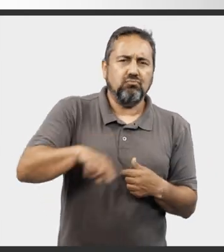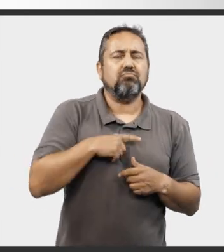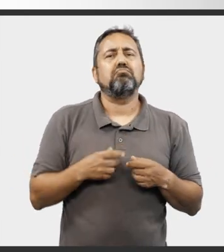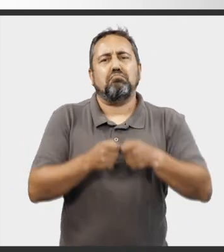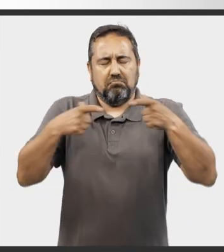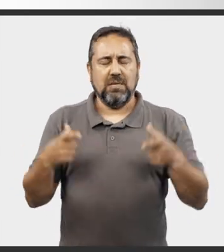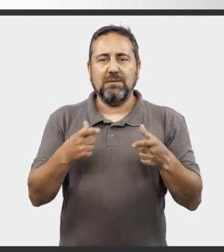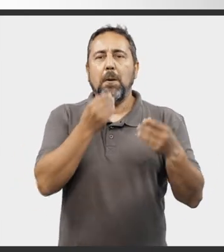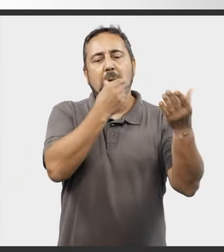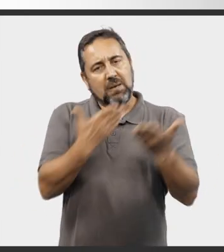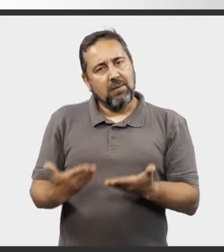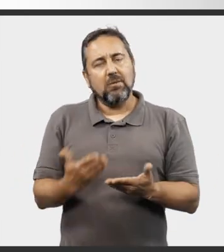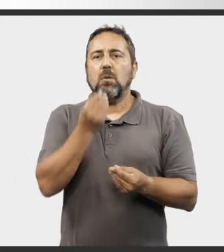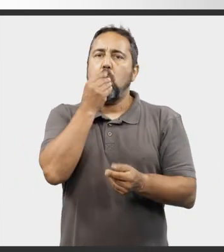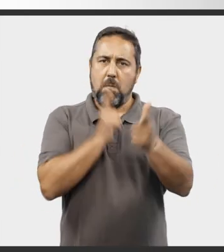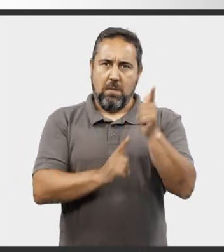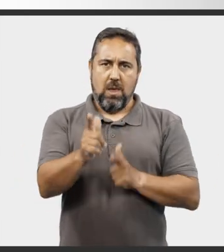y buen viaje